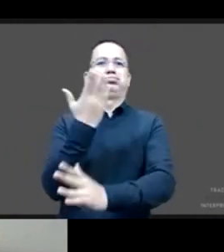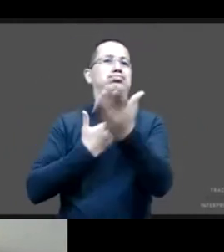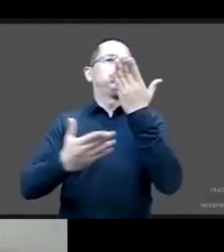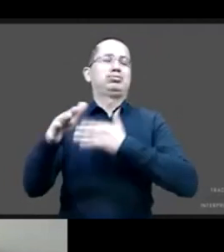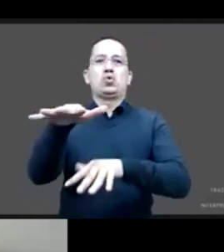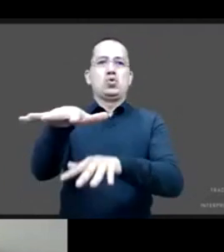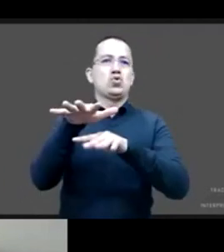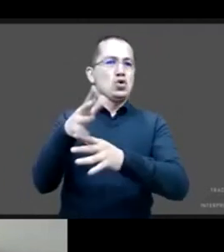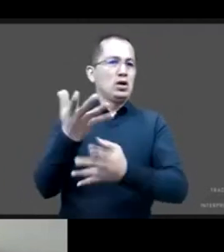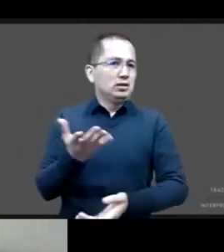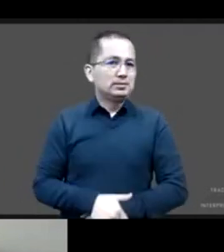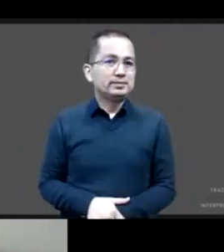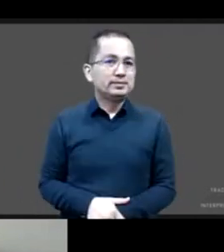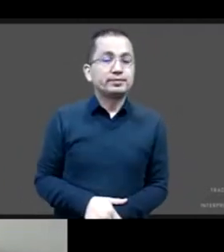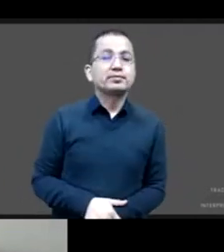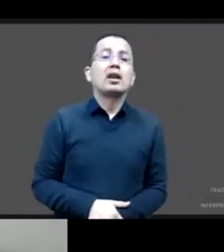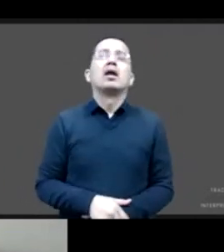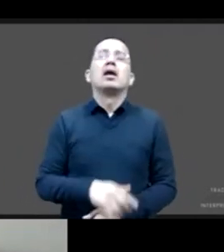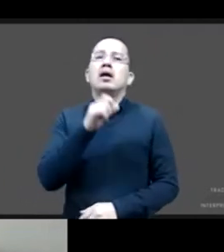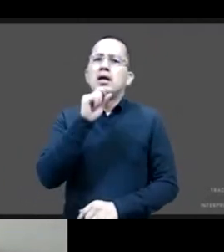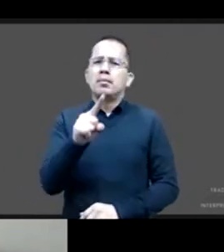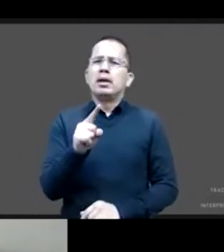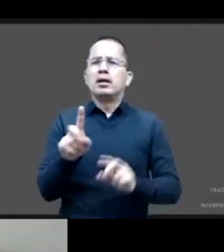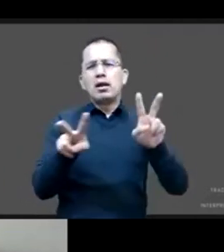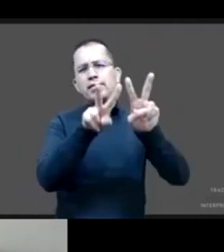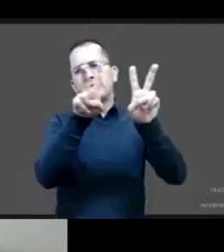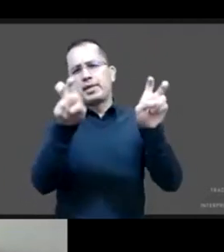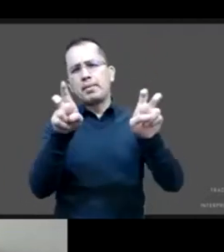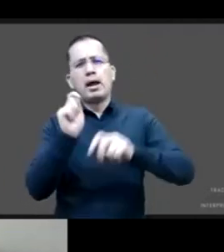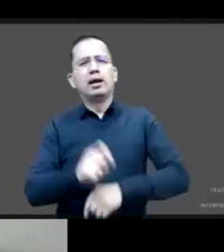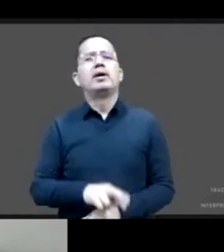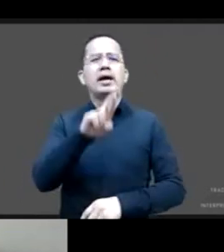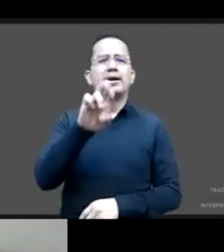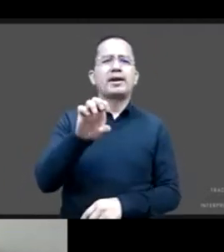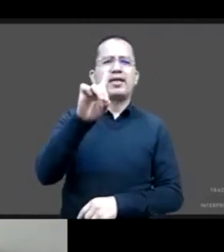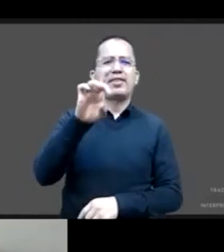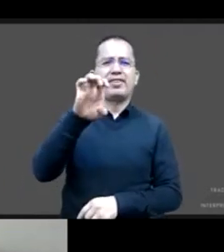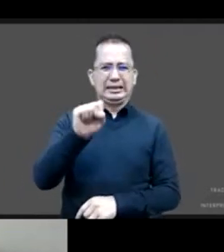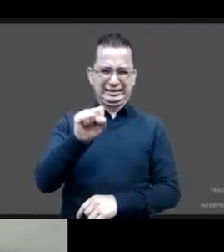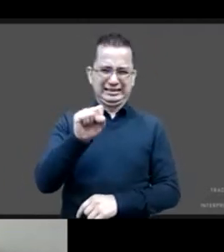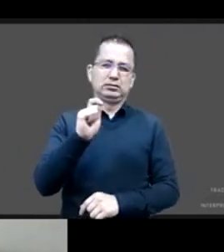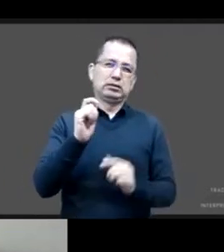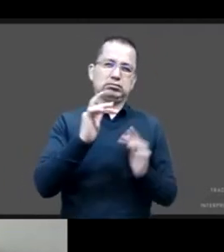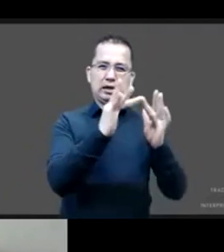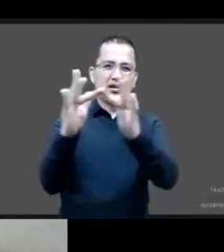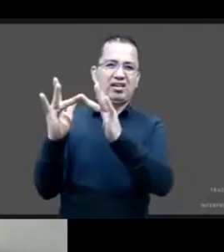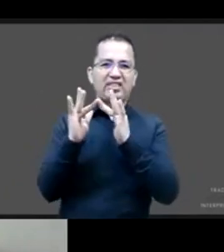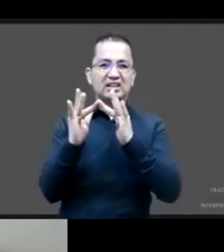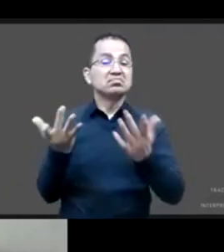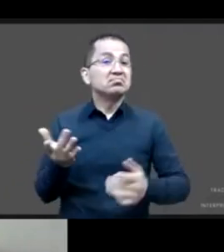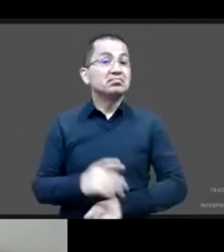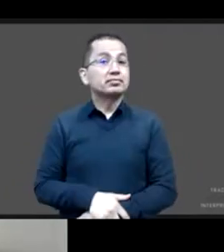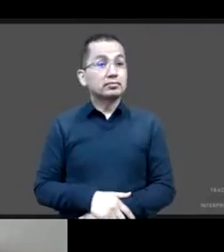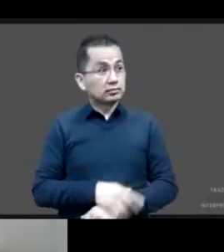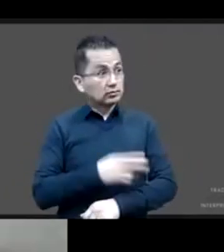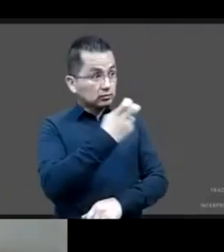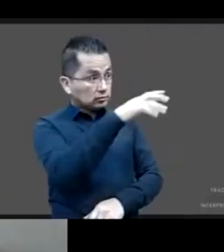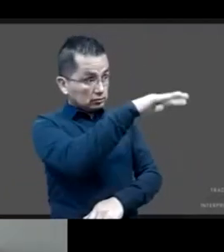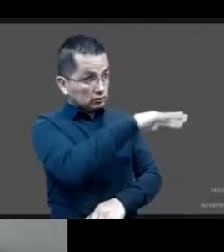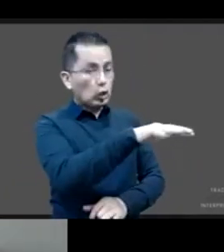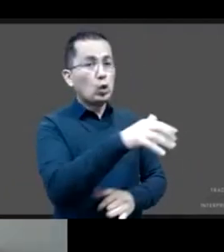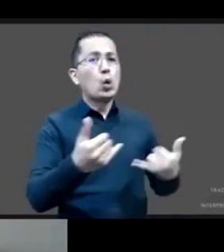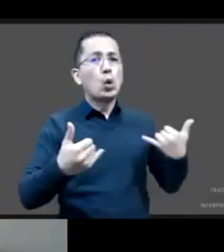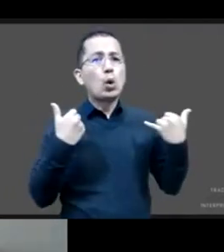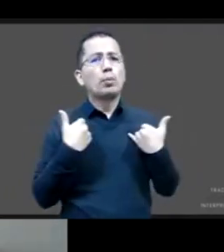me parece que solo podemos hacer redes con este tipo de chicos y chicas si también